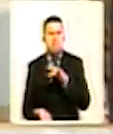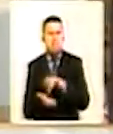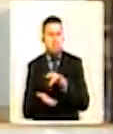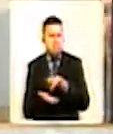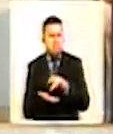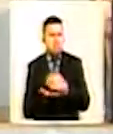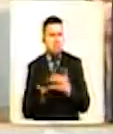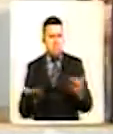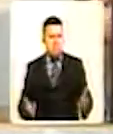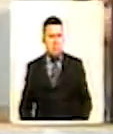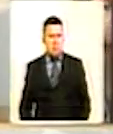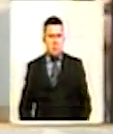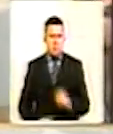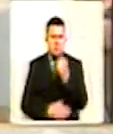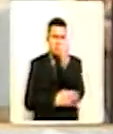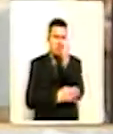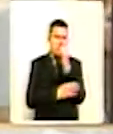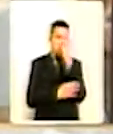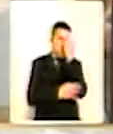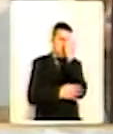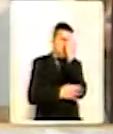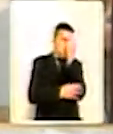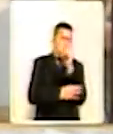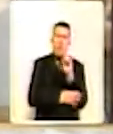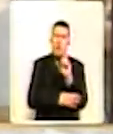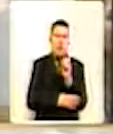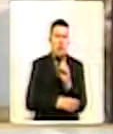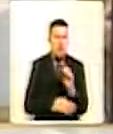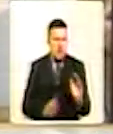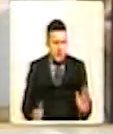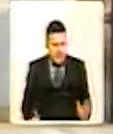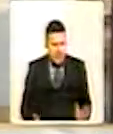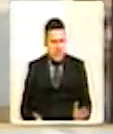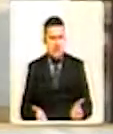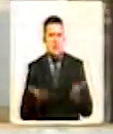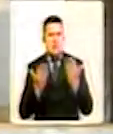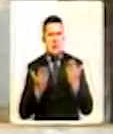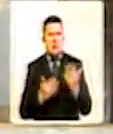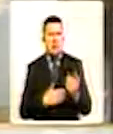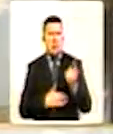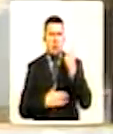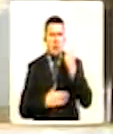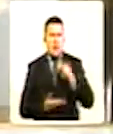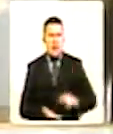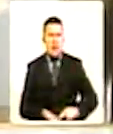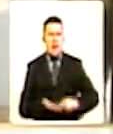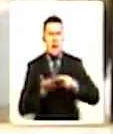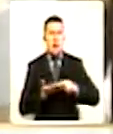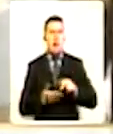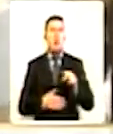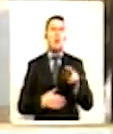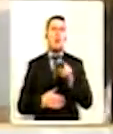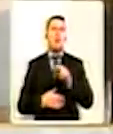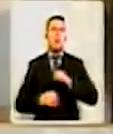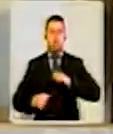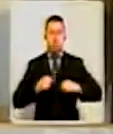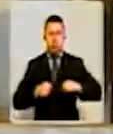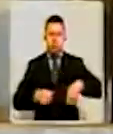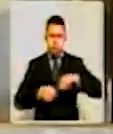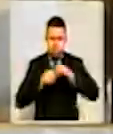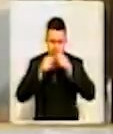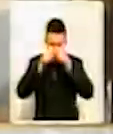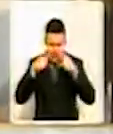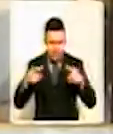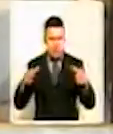Asistimos a una especie de bancarrota ética. Elevar los estándares de la política y recuperar el pudor para el ejercicio